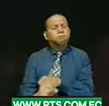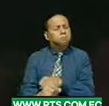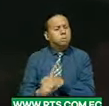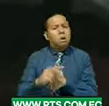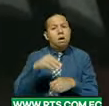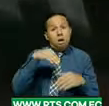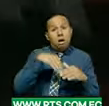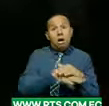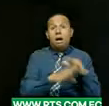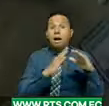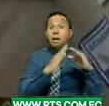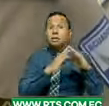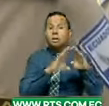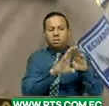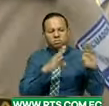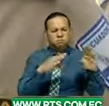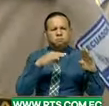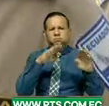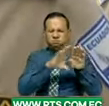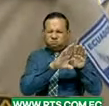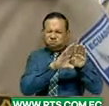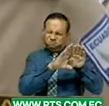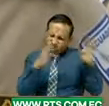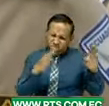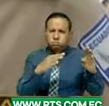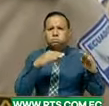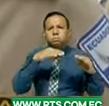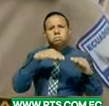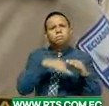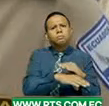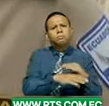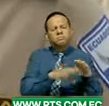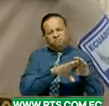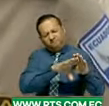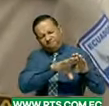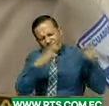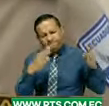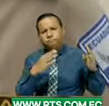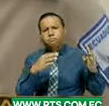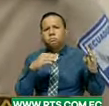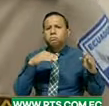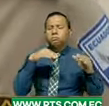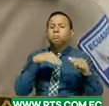ingresó en la casa. Irrumpen la casa, ingresan de manera violenta. Al ver que